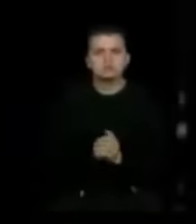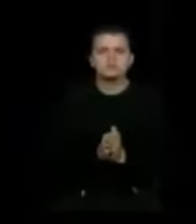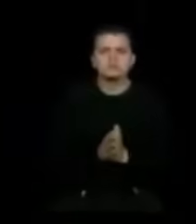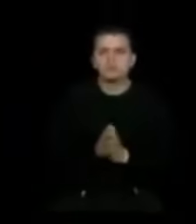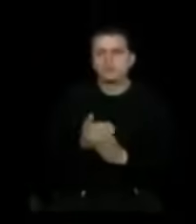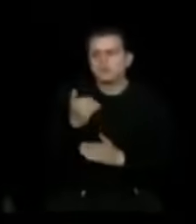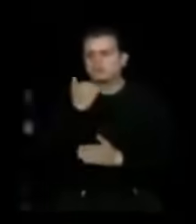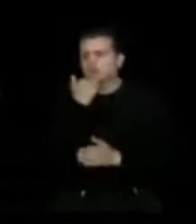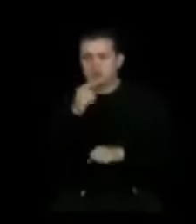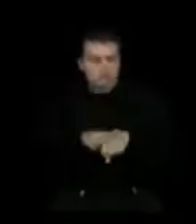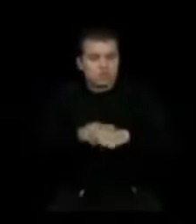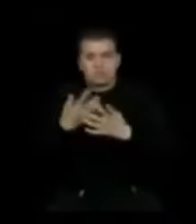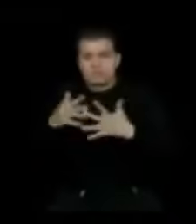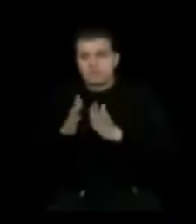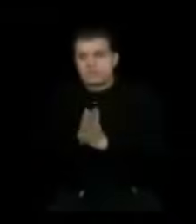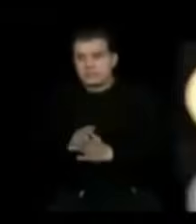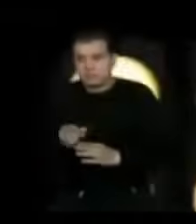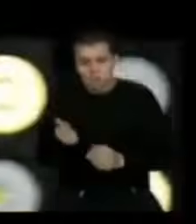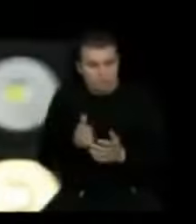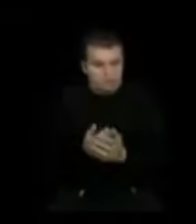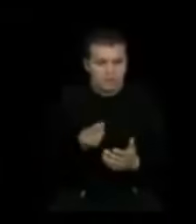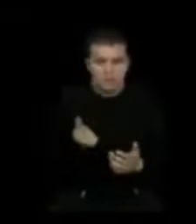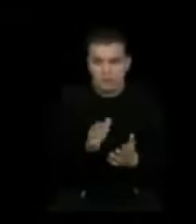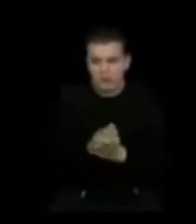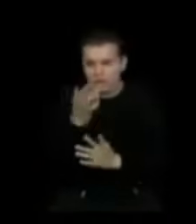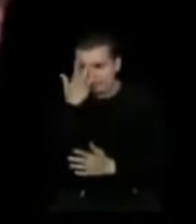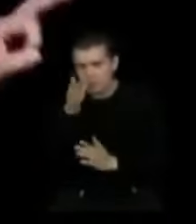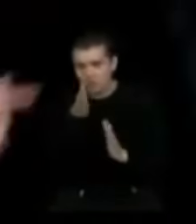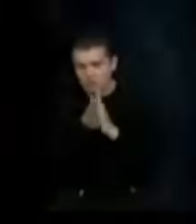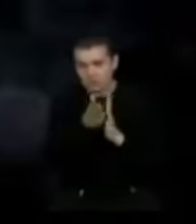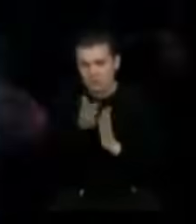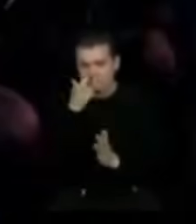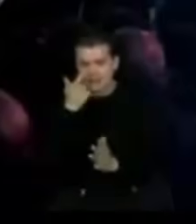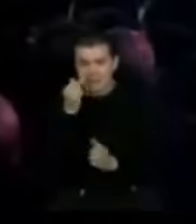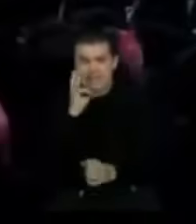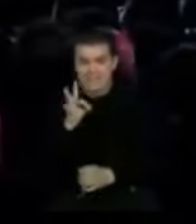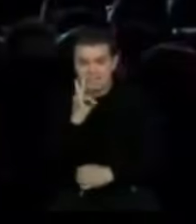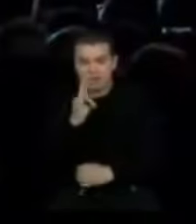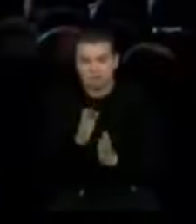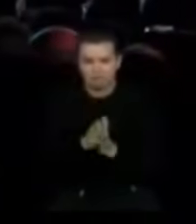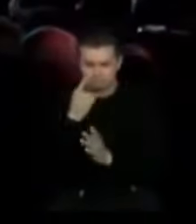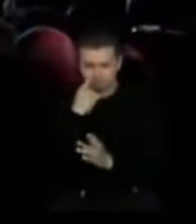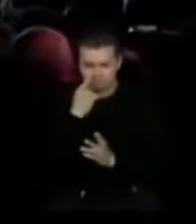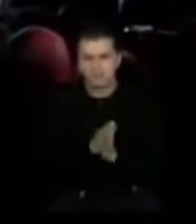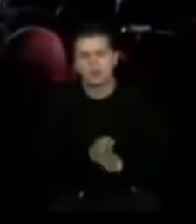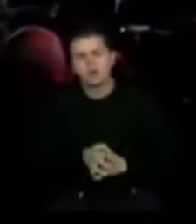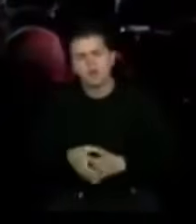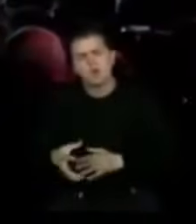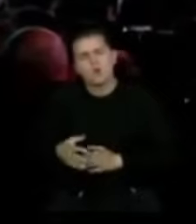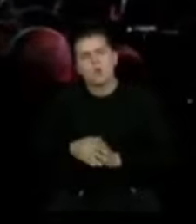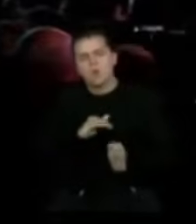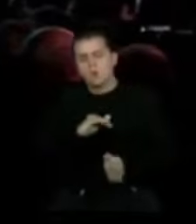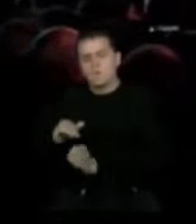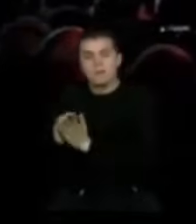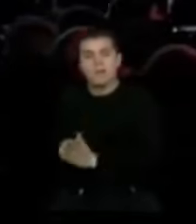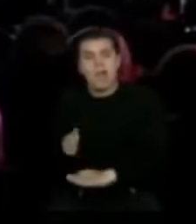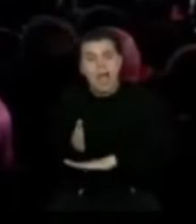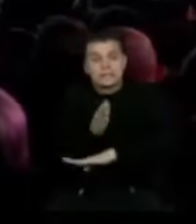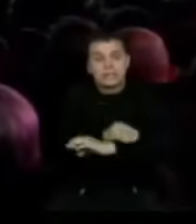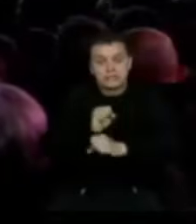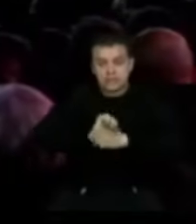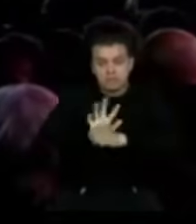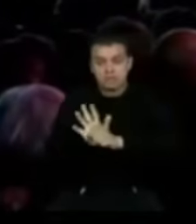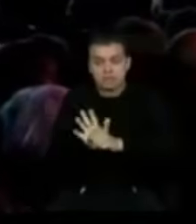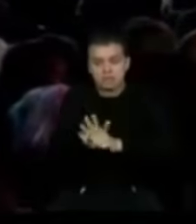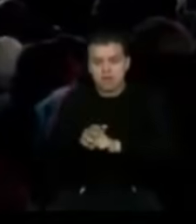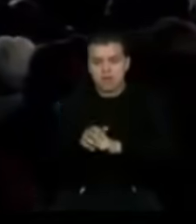No sé cómo estoy con el tiempo, pero voy a moverme más rápido. Pero quiero contarles este testimonio que es muy lindo. Antes de la pandemia, mi hija me